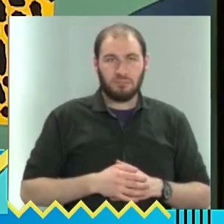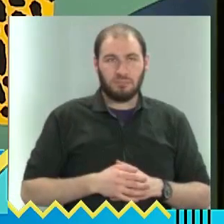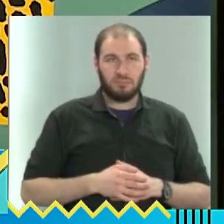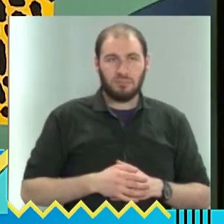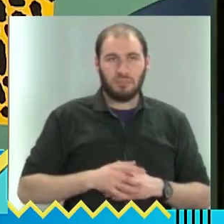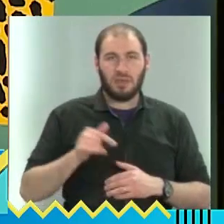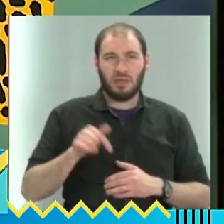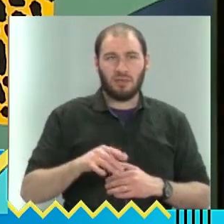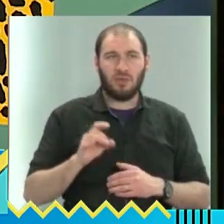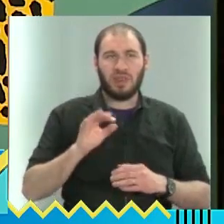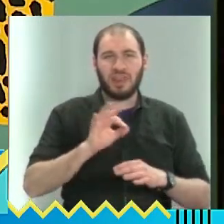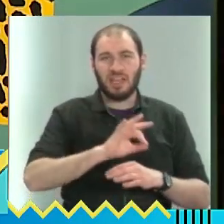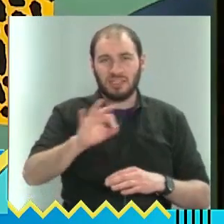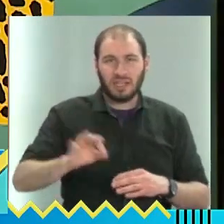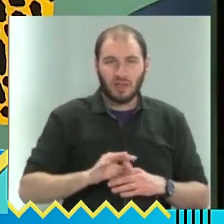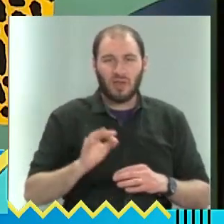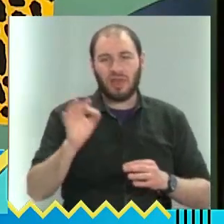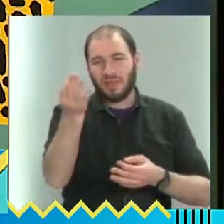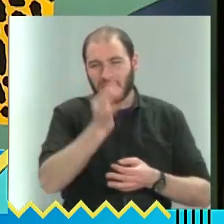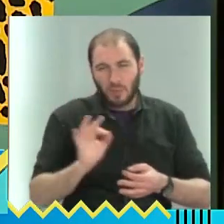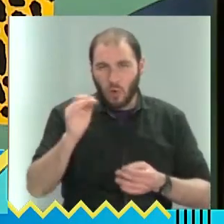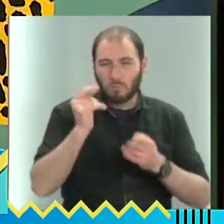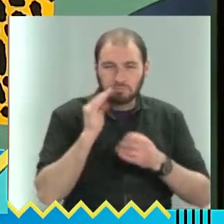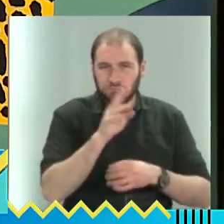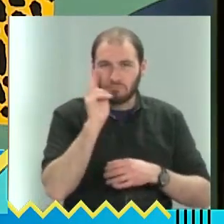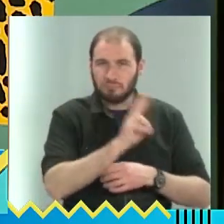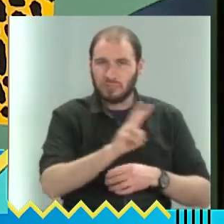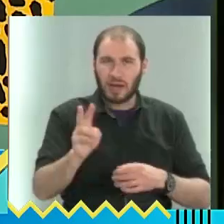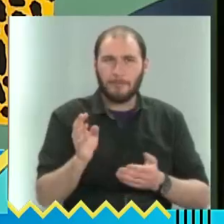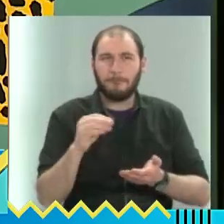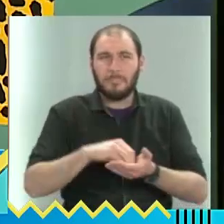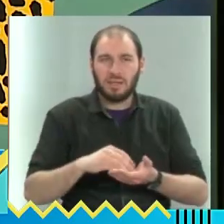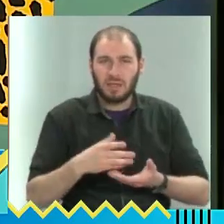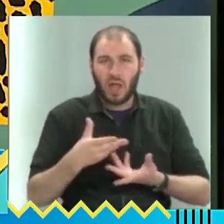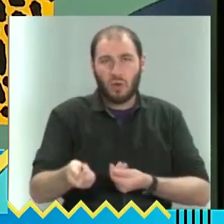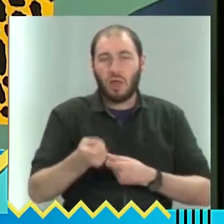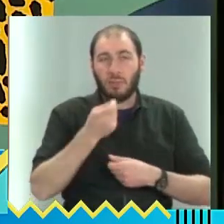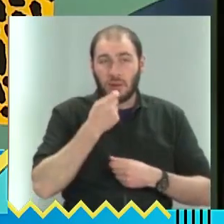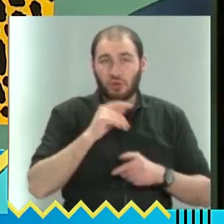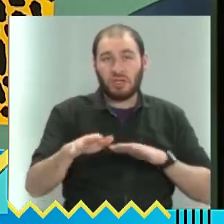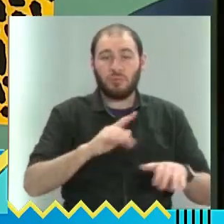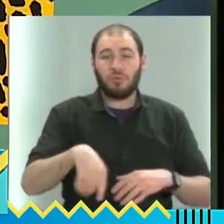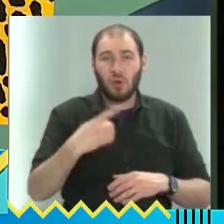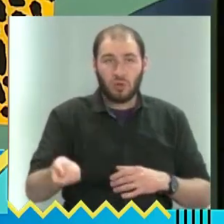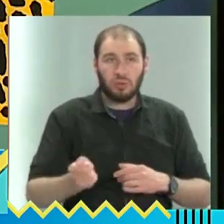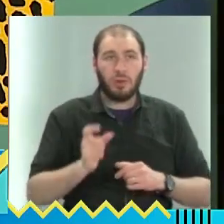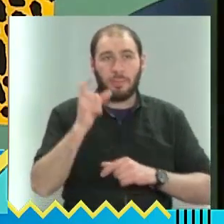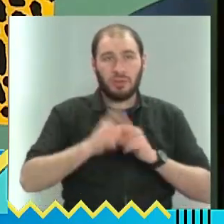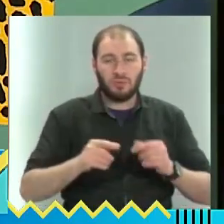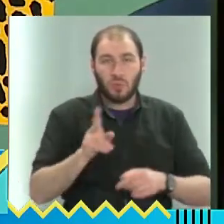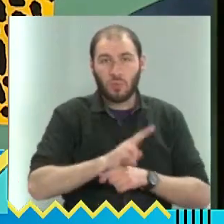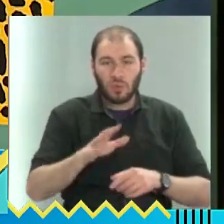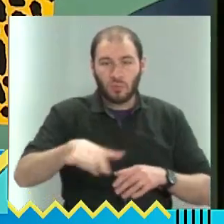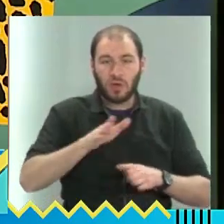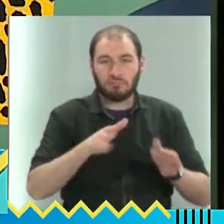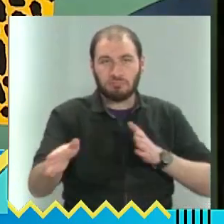no solamente era un diseño estético y de paisaje, sino que iba a ayudar, en caso de otro terremoto, a que la gente se refugiara en